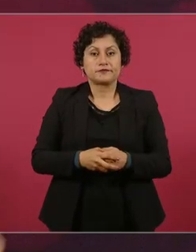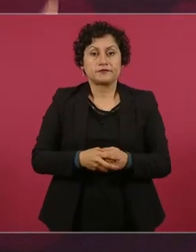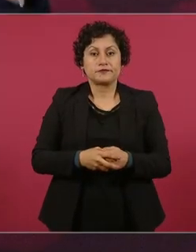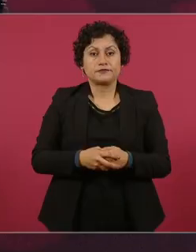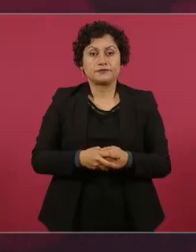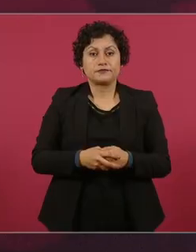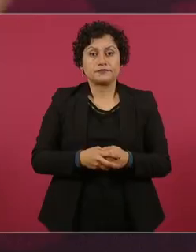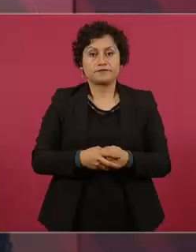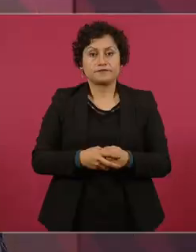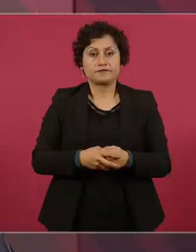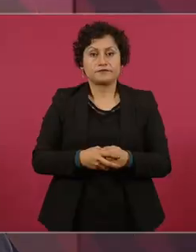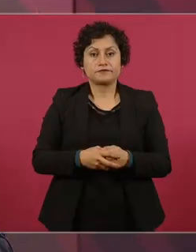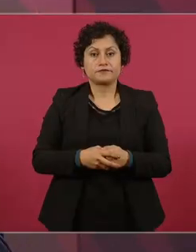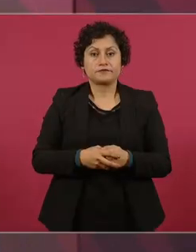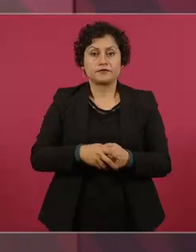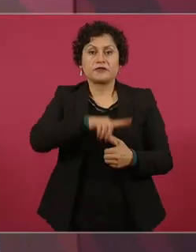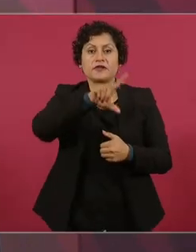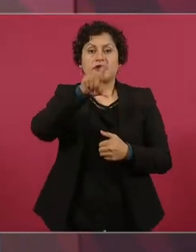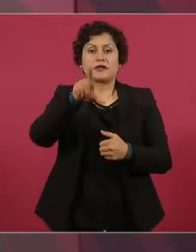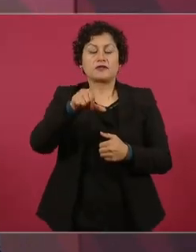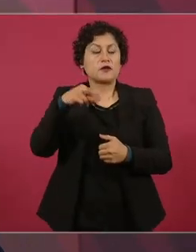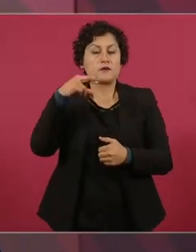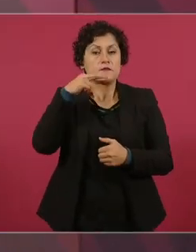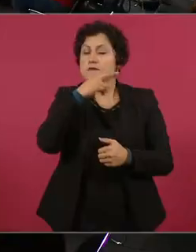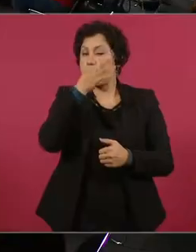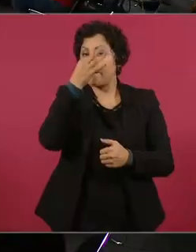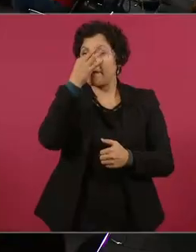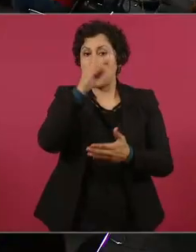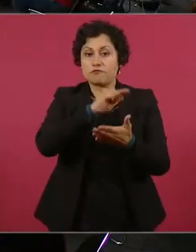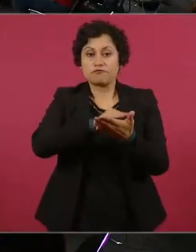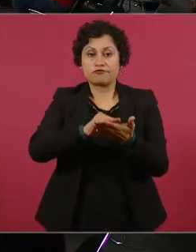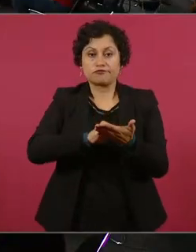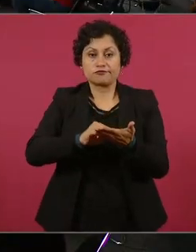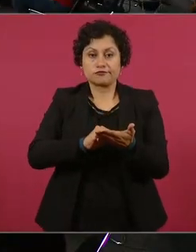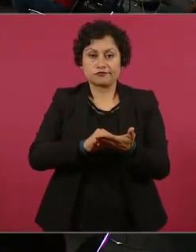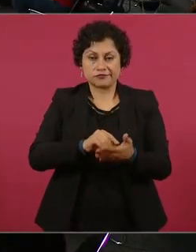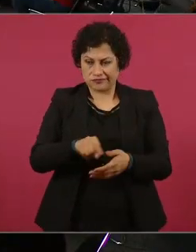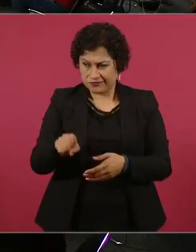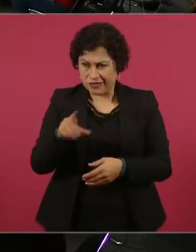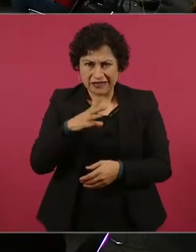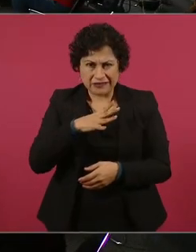y luego lo borró, pero no lo tendrán por ahí.